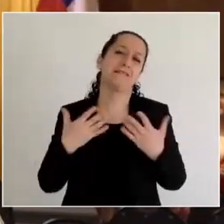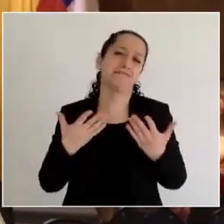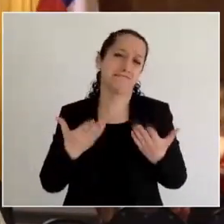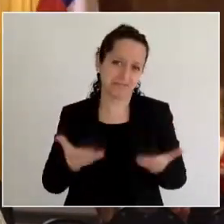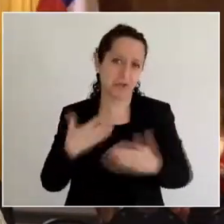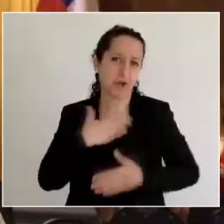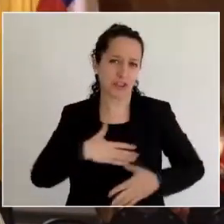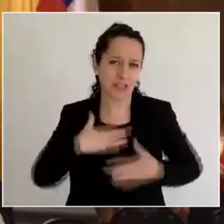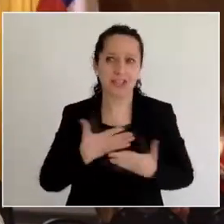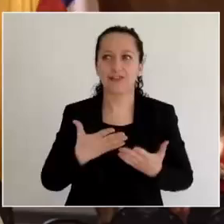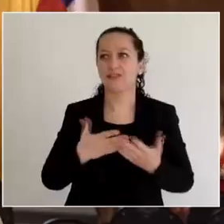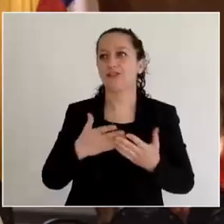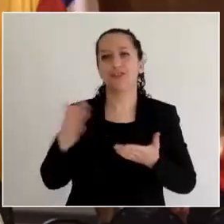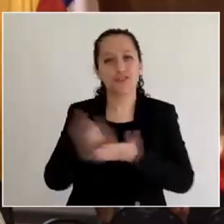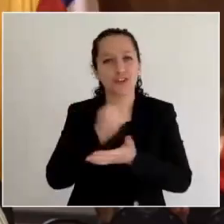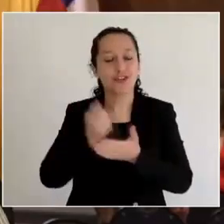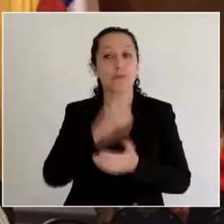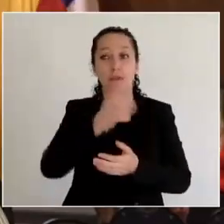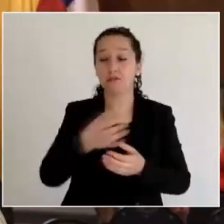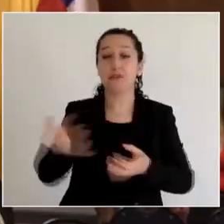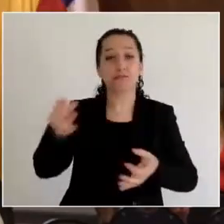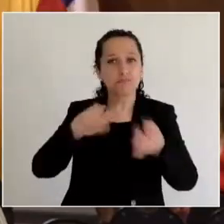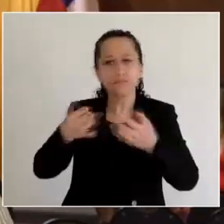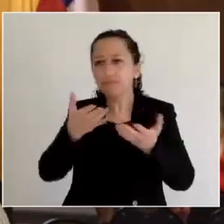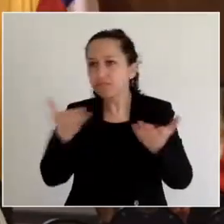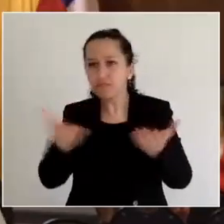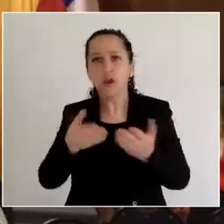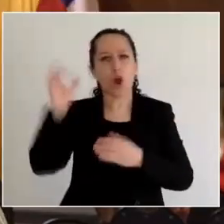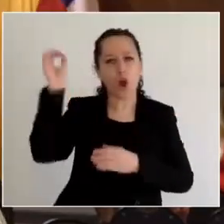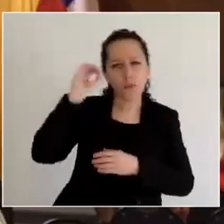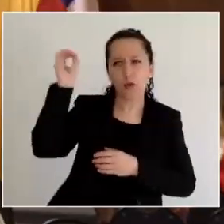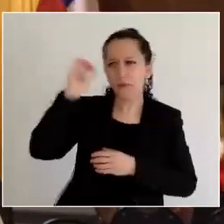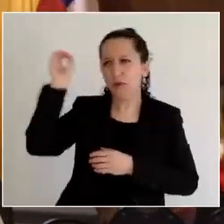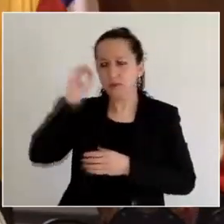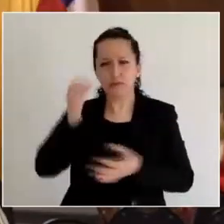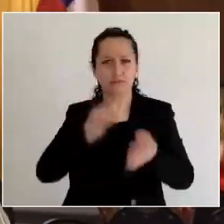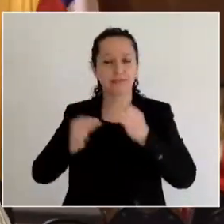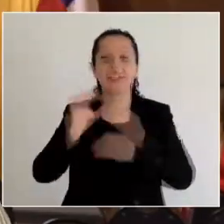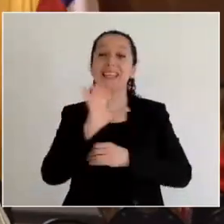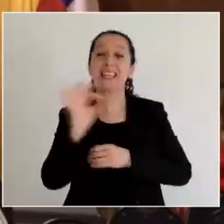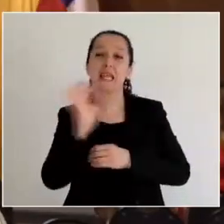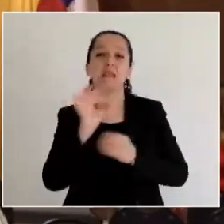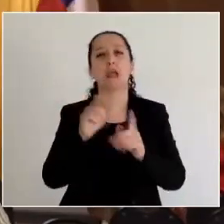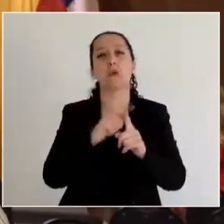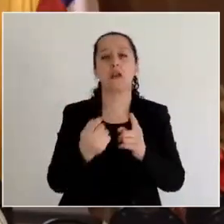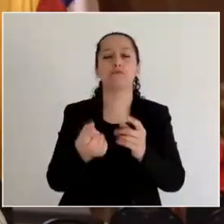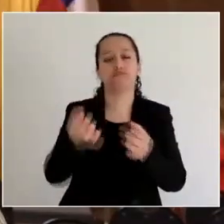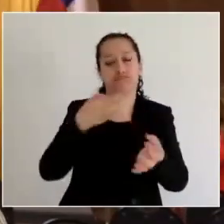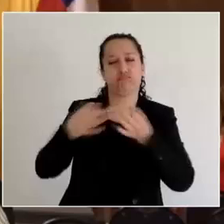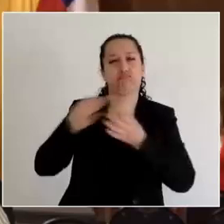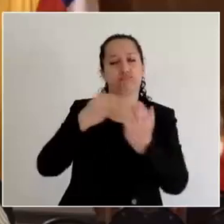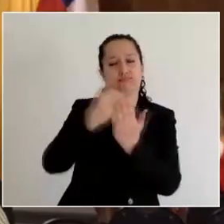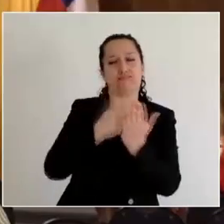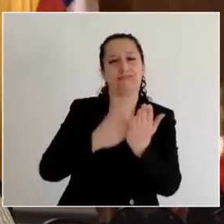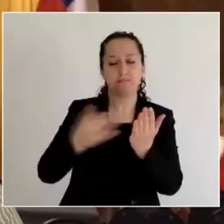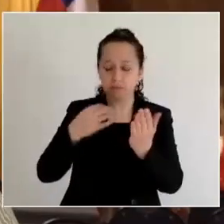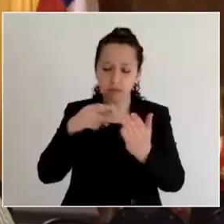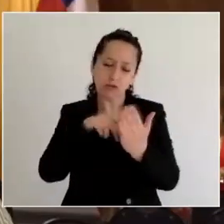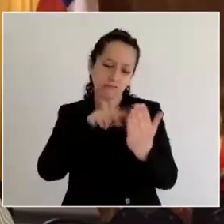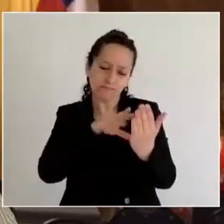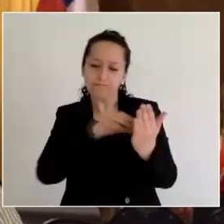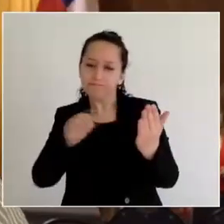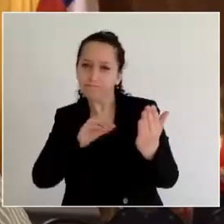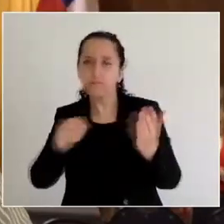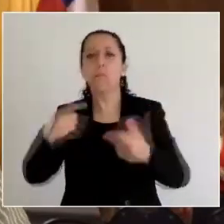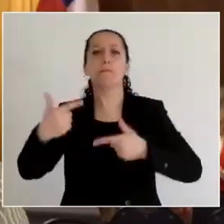todo un éxito. Los dirigentes y dirigentes nos entregaron más de 500 opiniones que vamos a recoger para poder llevar a cabo